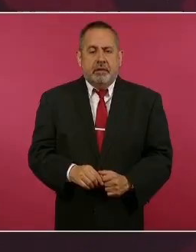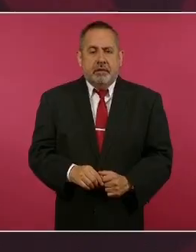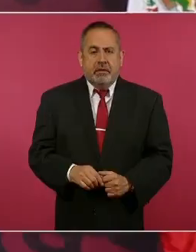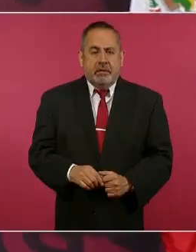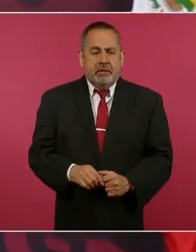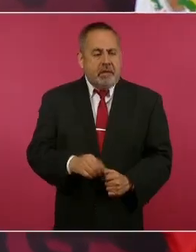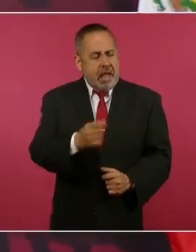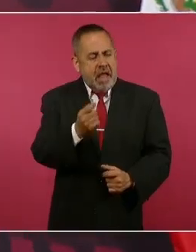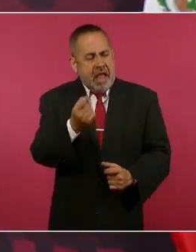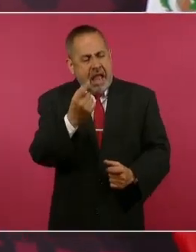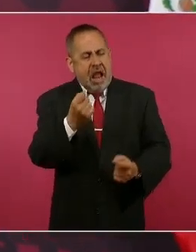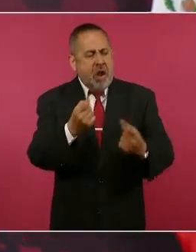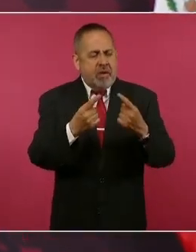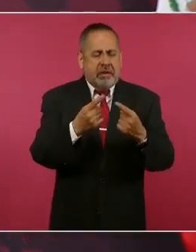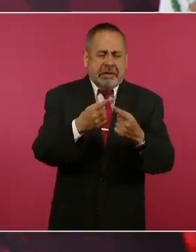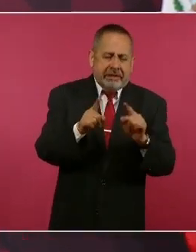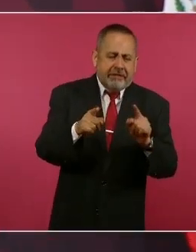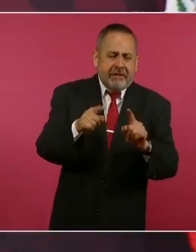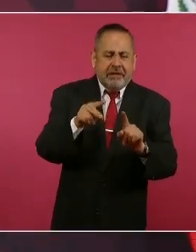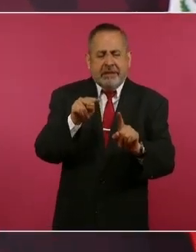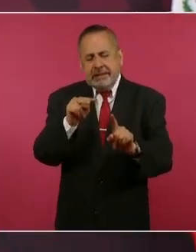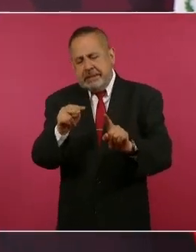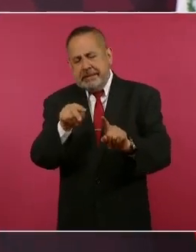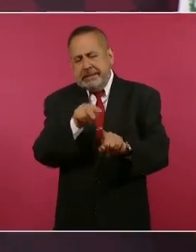elementos, diferencias, matices,